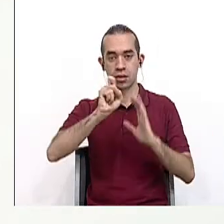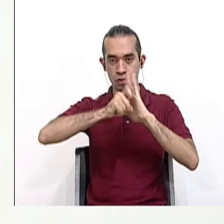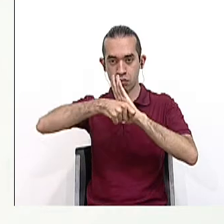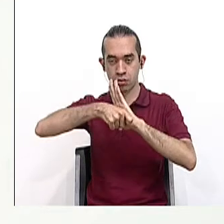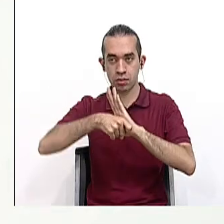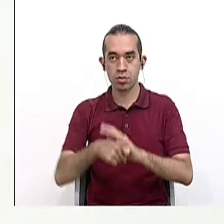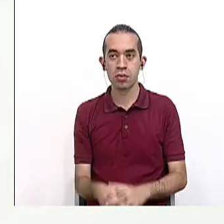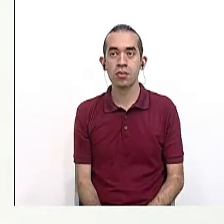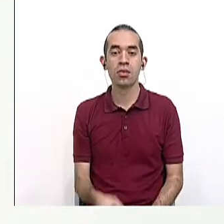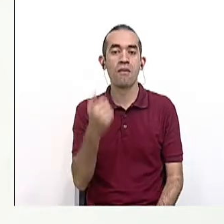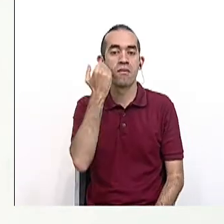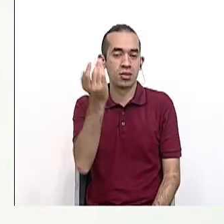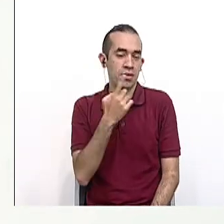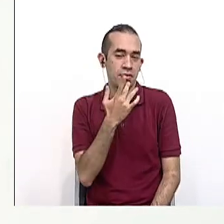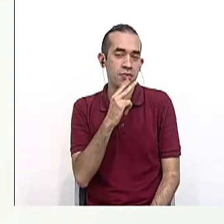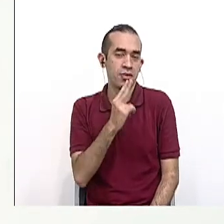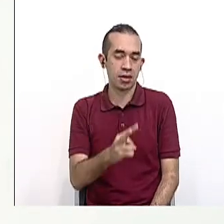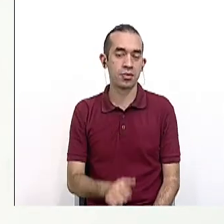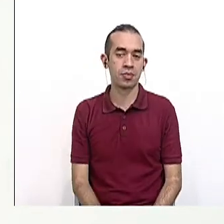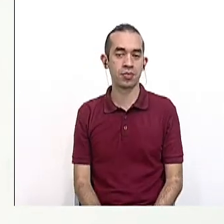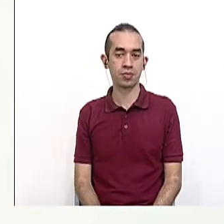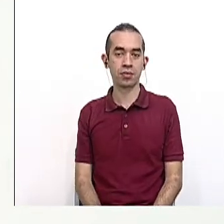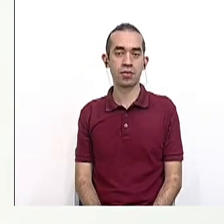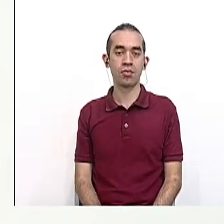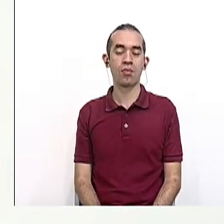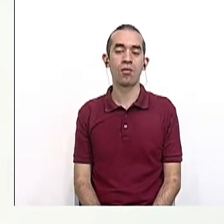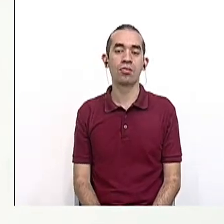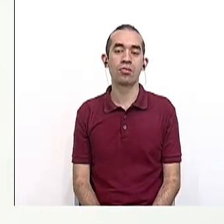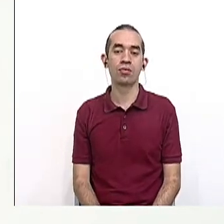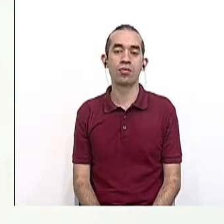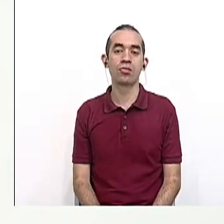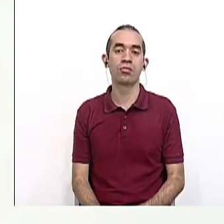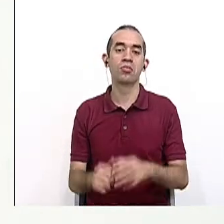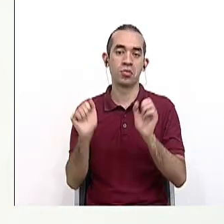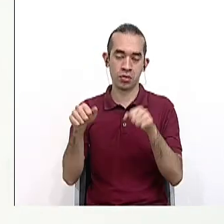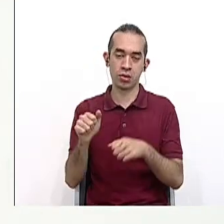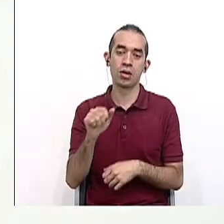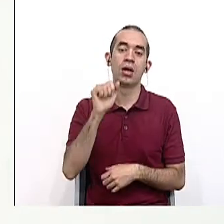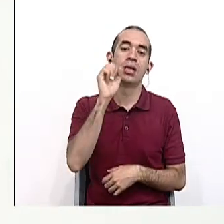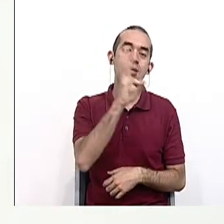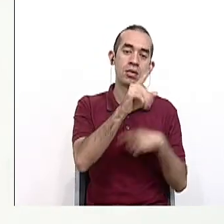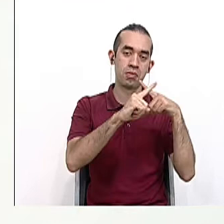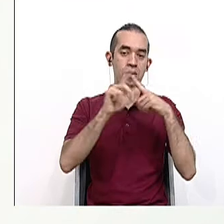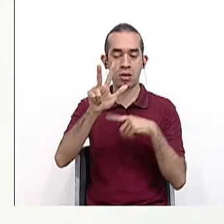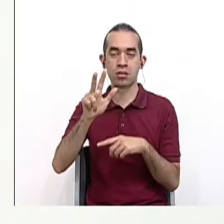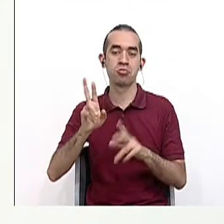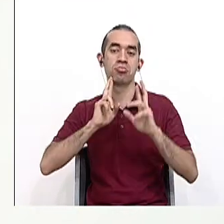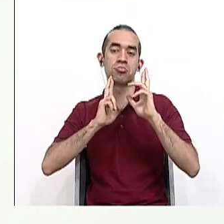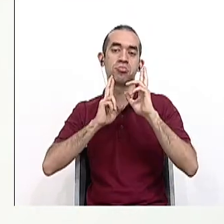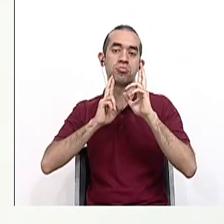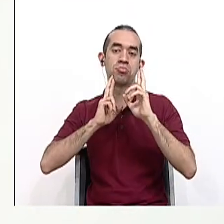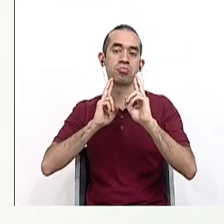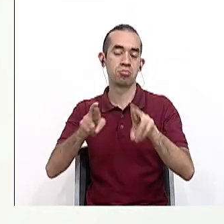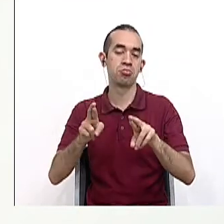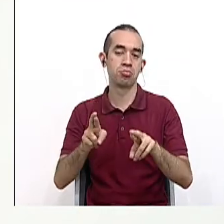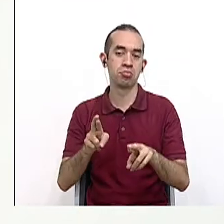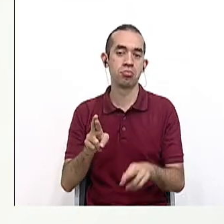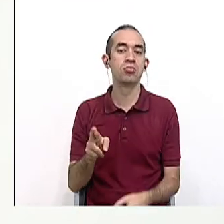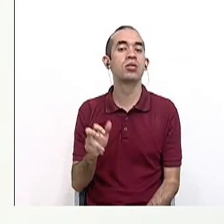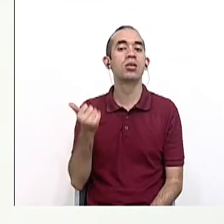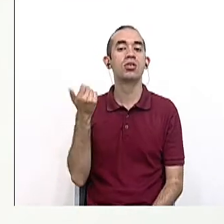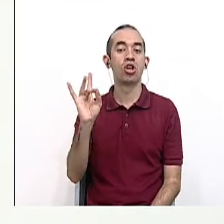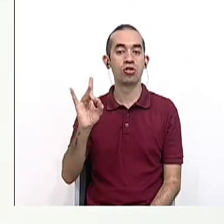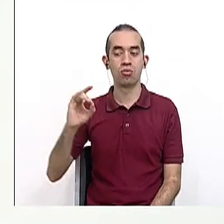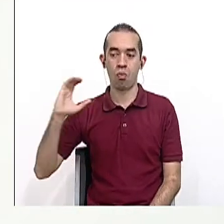segundos. Muy fácil, ¿cierto? Excelente. Podemos multiplicar 6 por 3 y nos da un resultado